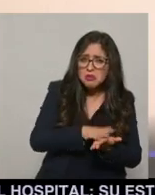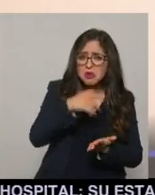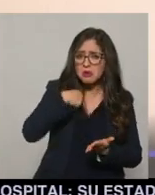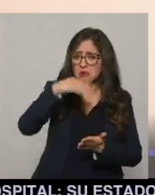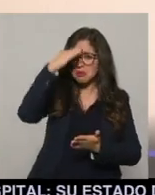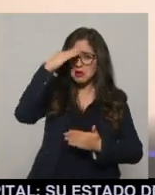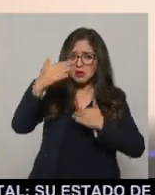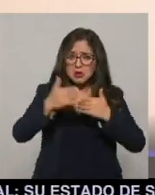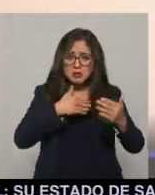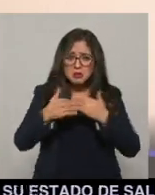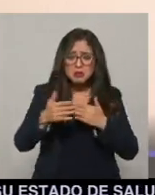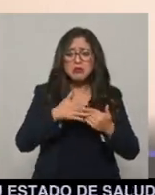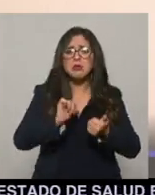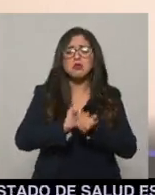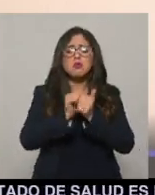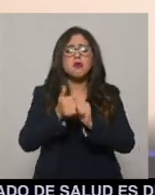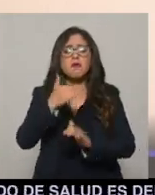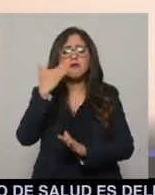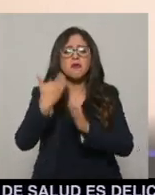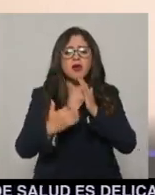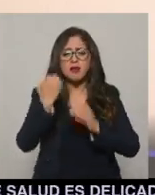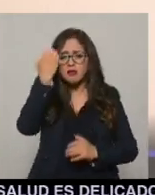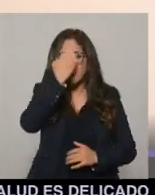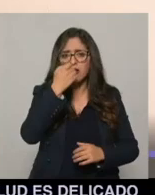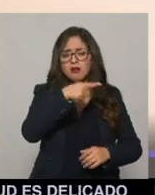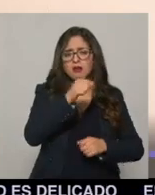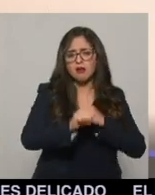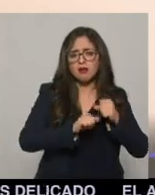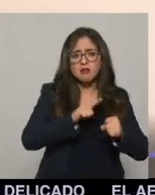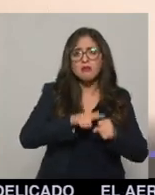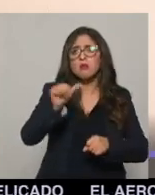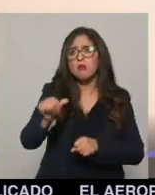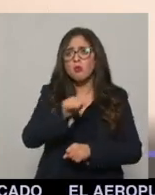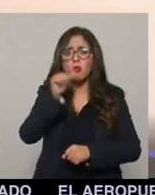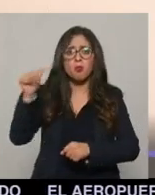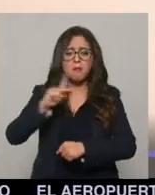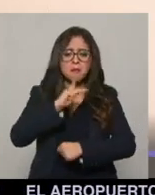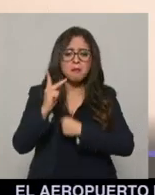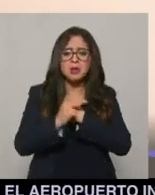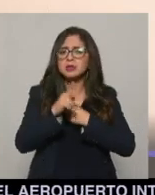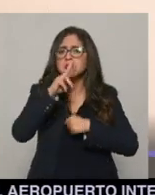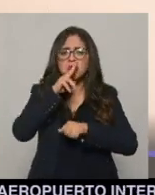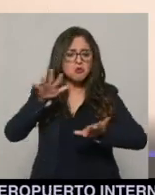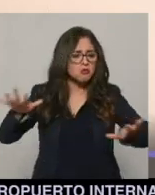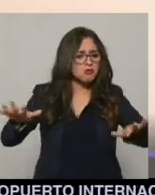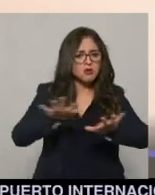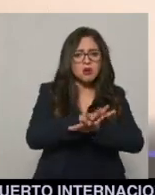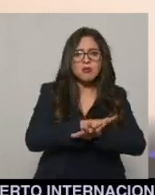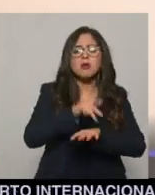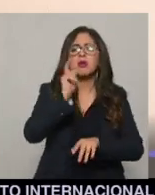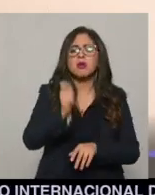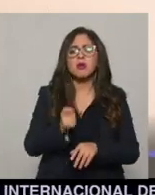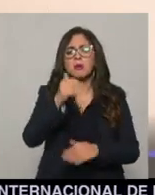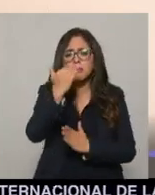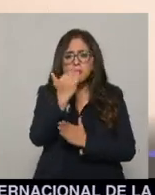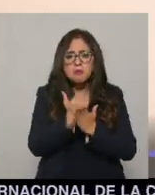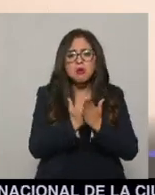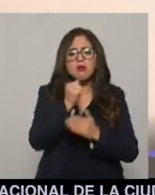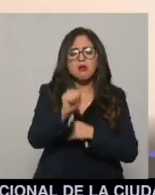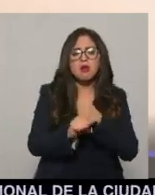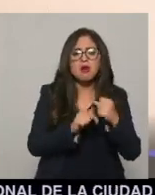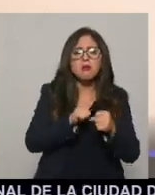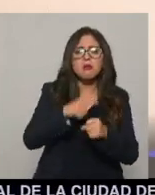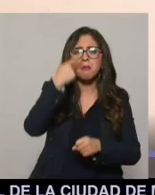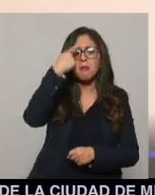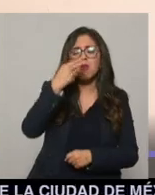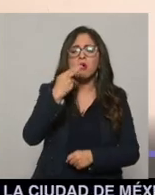en el tema de la experimentación con animales, cuando en otros países ya hay una tendencia a reemplazarlos, a sustituirlos, a minimizar el número que se utilizan en